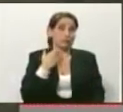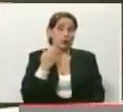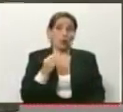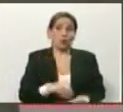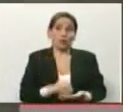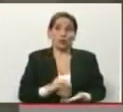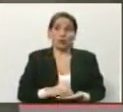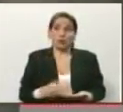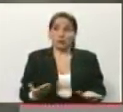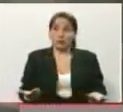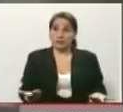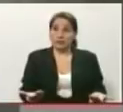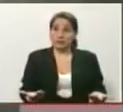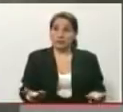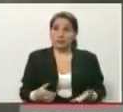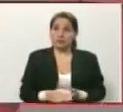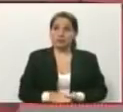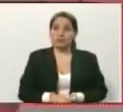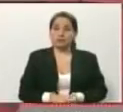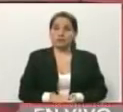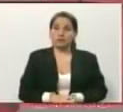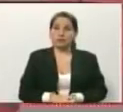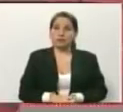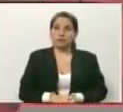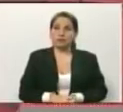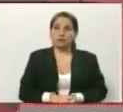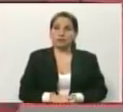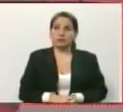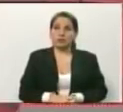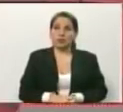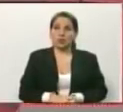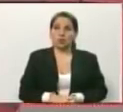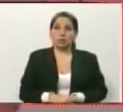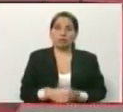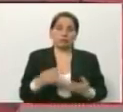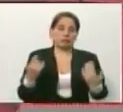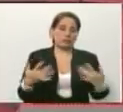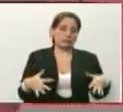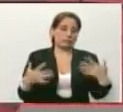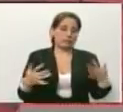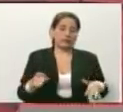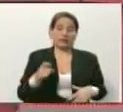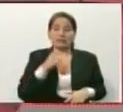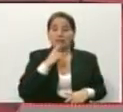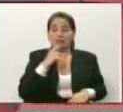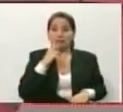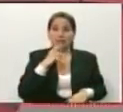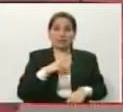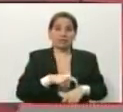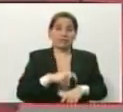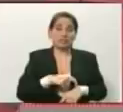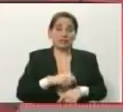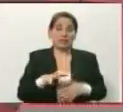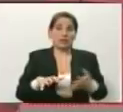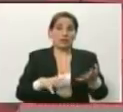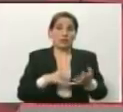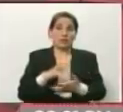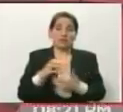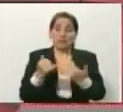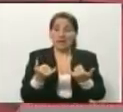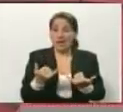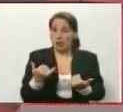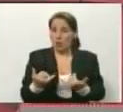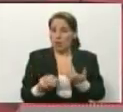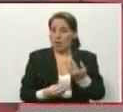La volvimos a poner. Qué tremendo lío estoy metido. Y ahora,